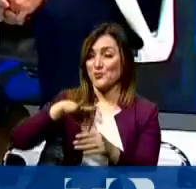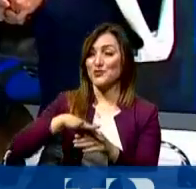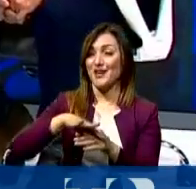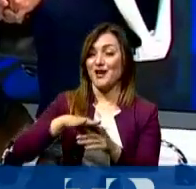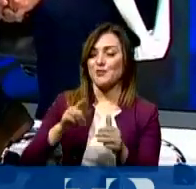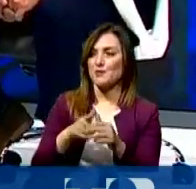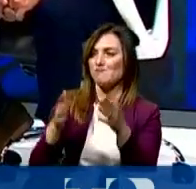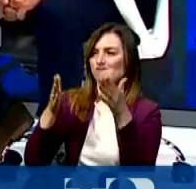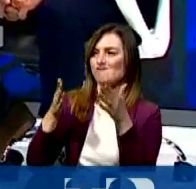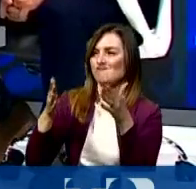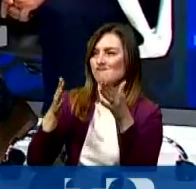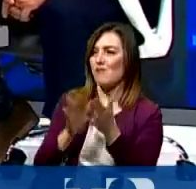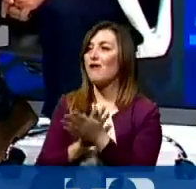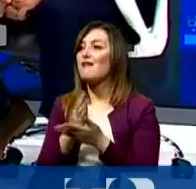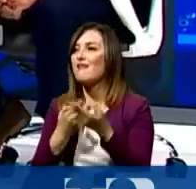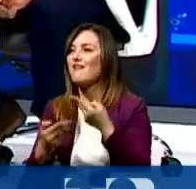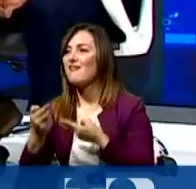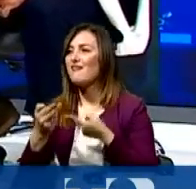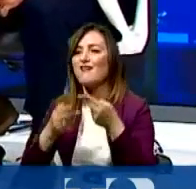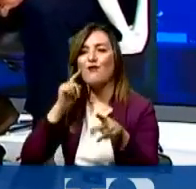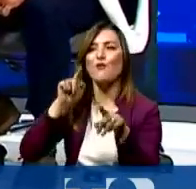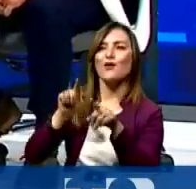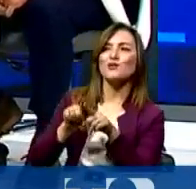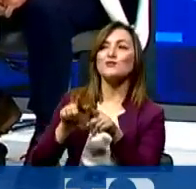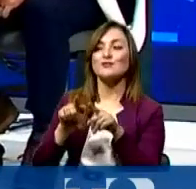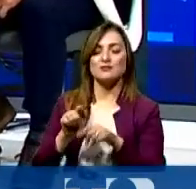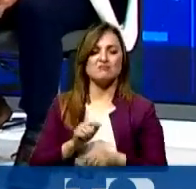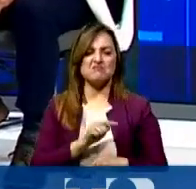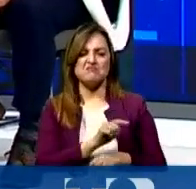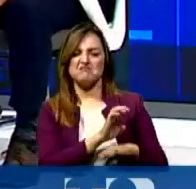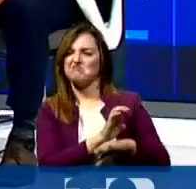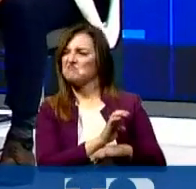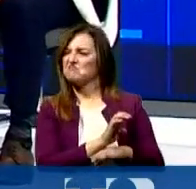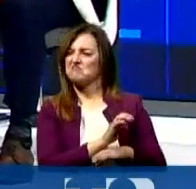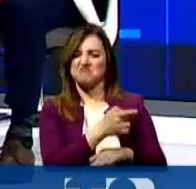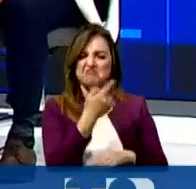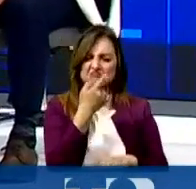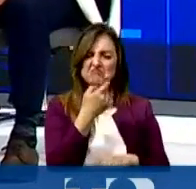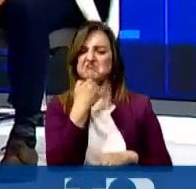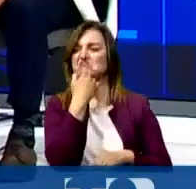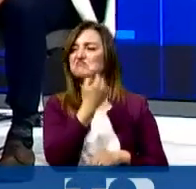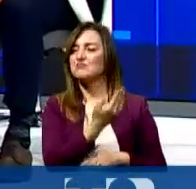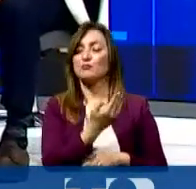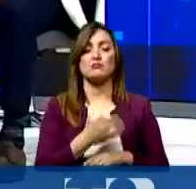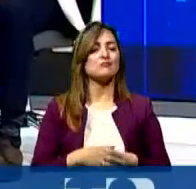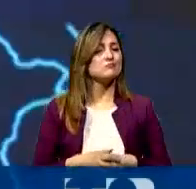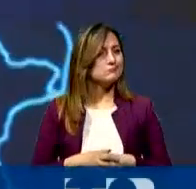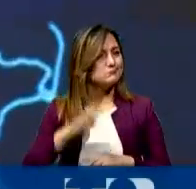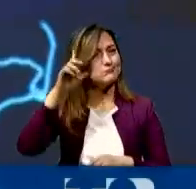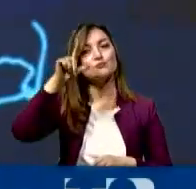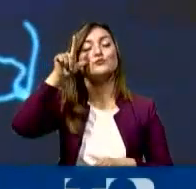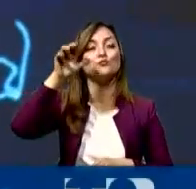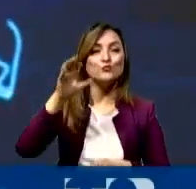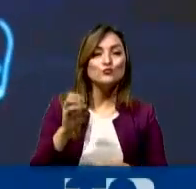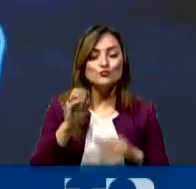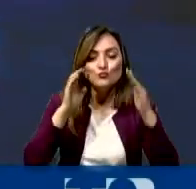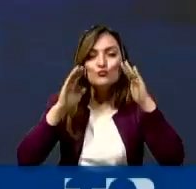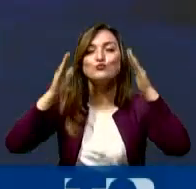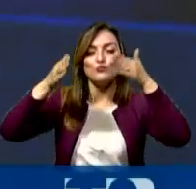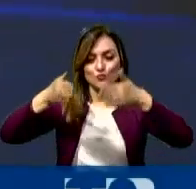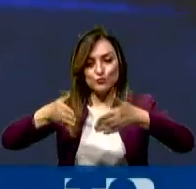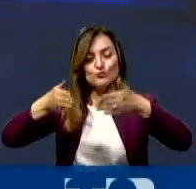lo que interesa a los ecuatorianos y debemos ser francos en esto el gobierno nacional el gobierno el presidente lazo está centrado